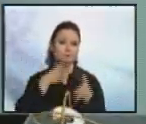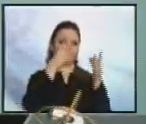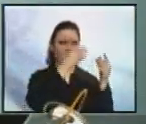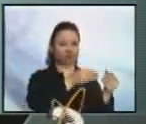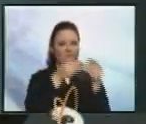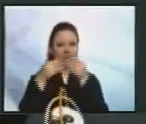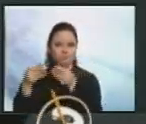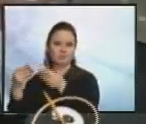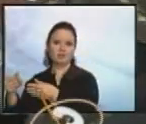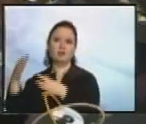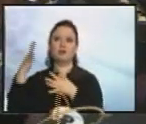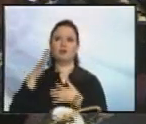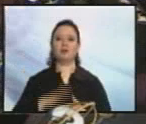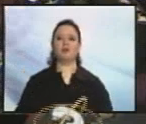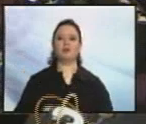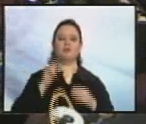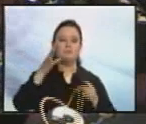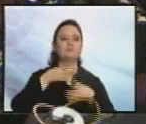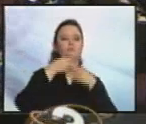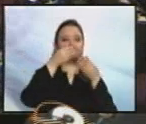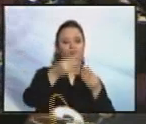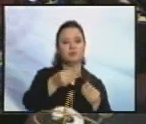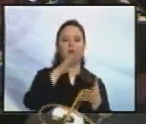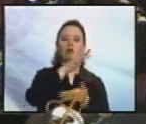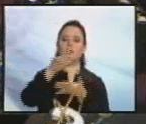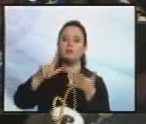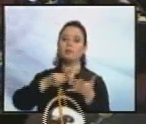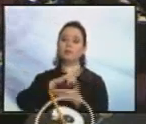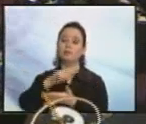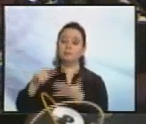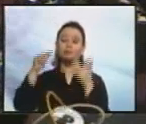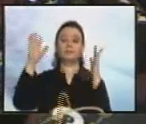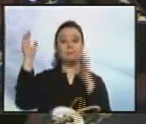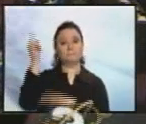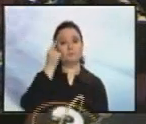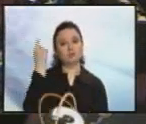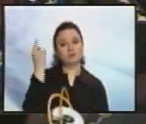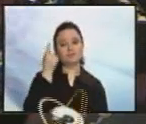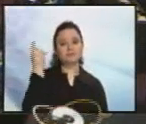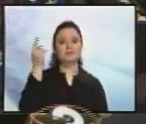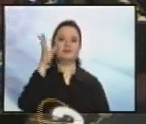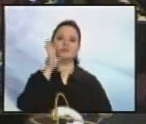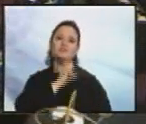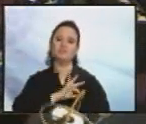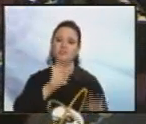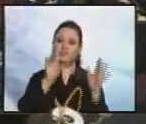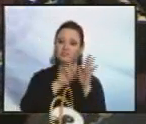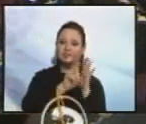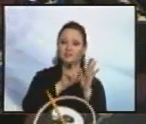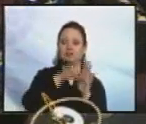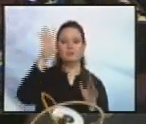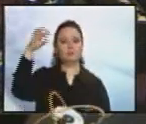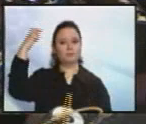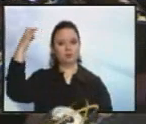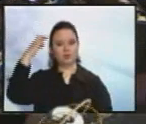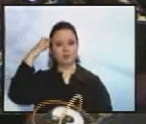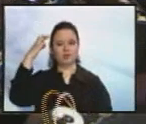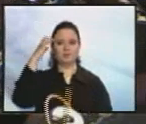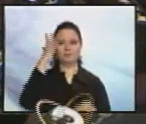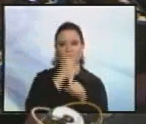sean enviadas a sectores importantes de la sociedad civil y política del